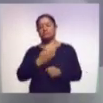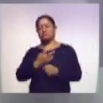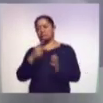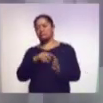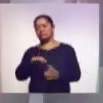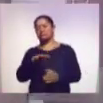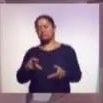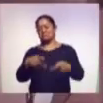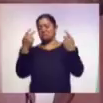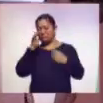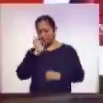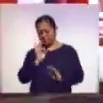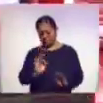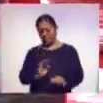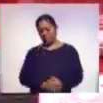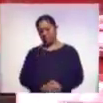2019.